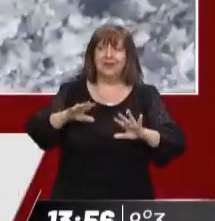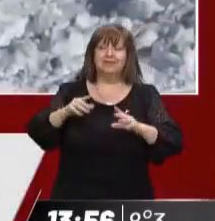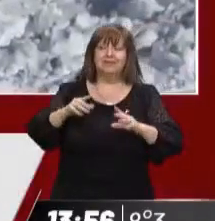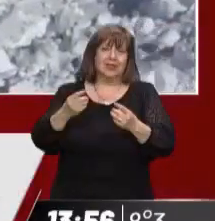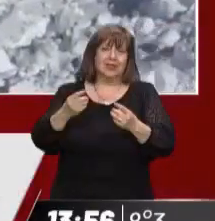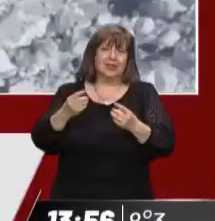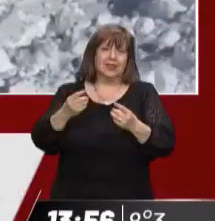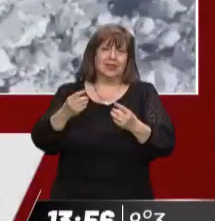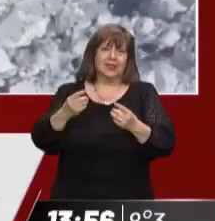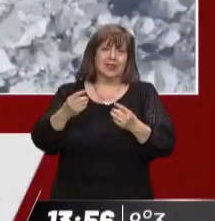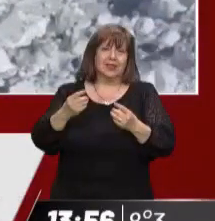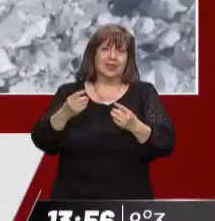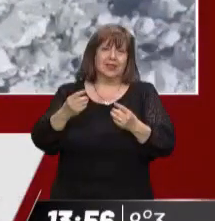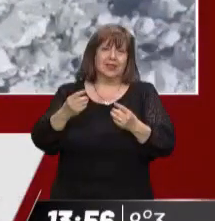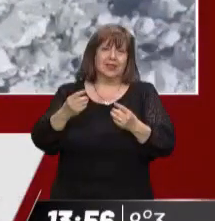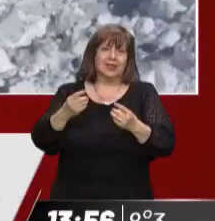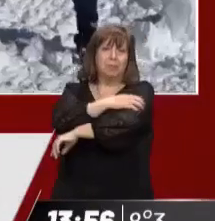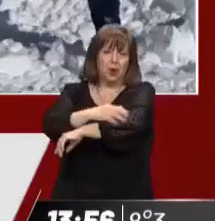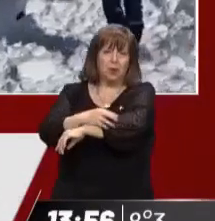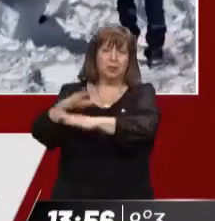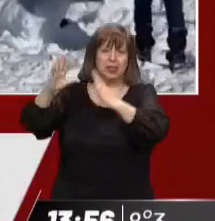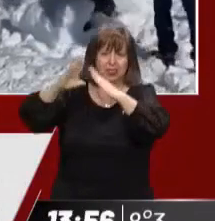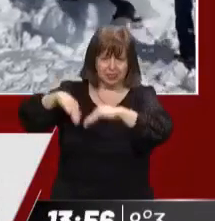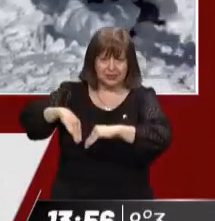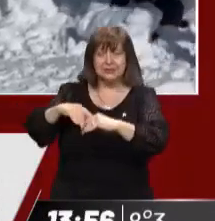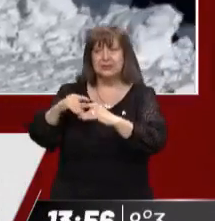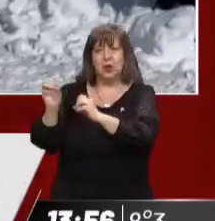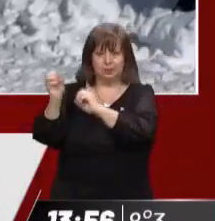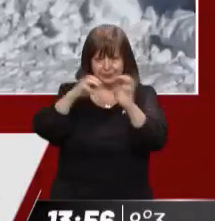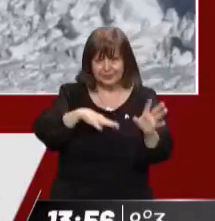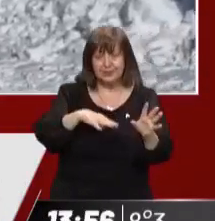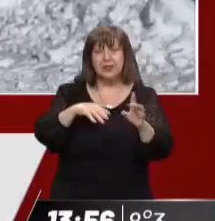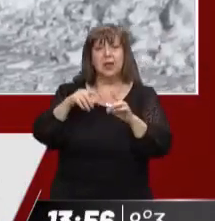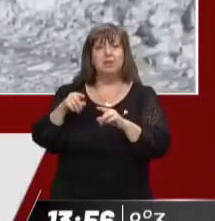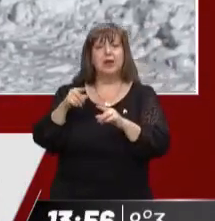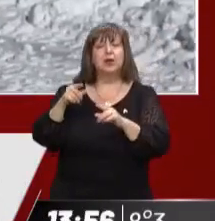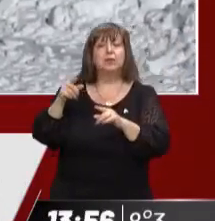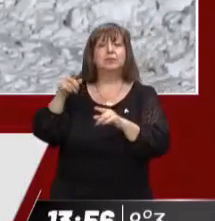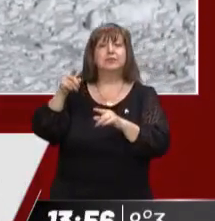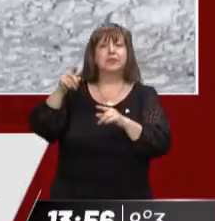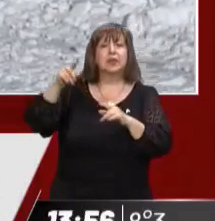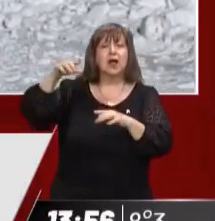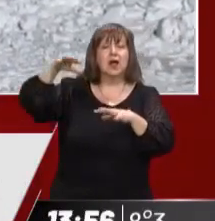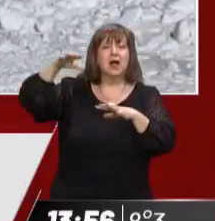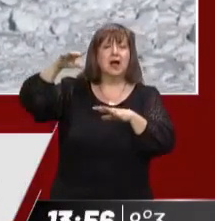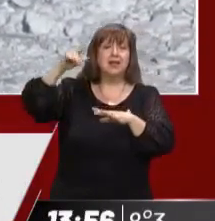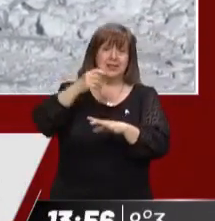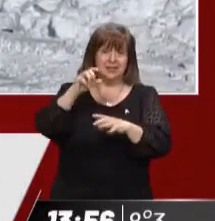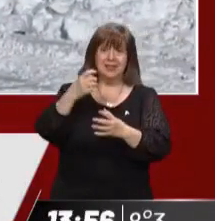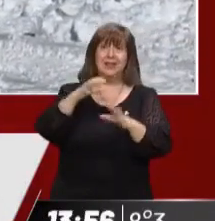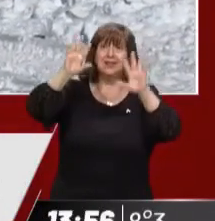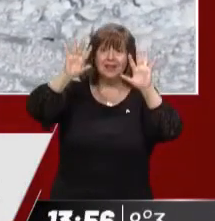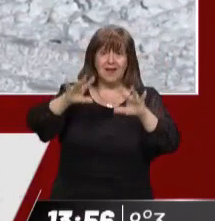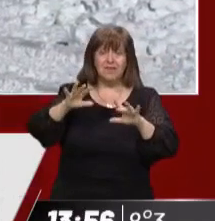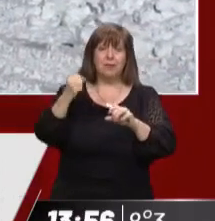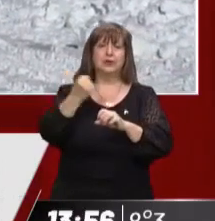de caudal. Al tener nieve, tenemos un deshielo más paulatino. Si fuese solo lluvia, esa agua